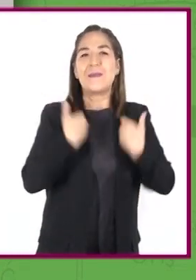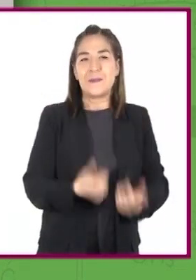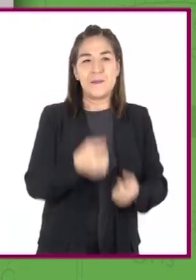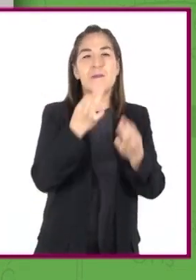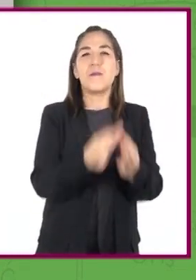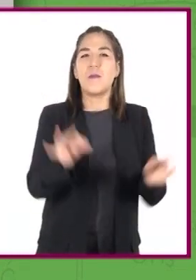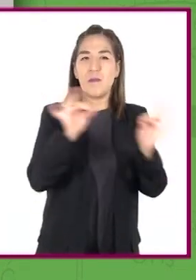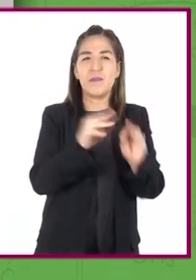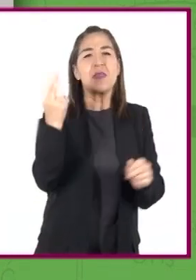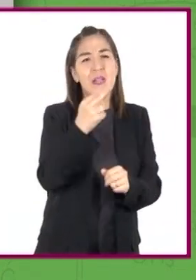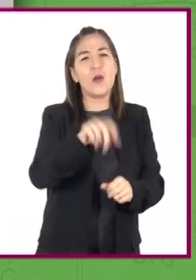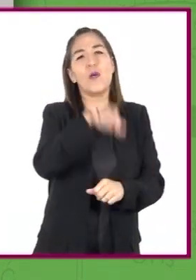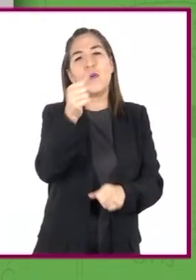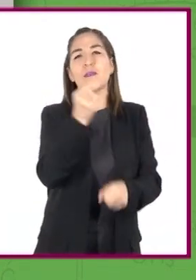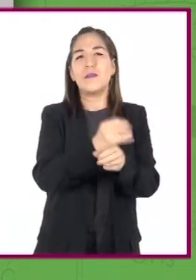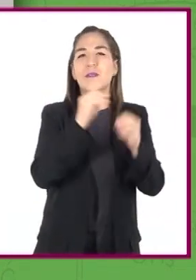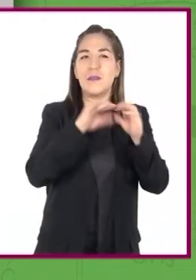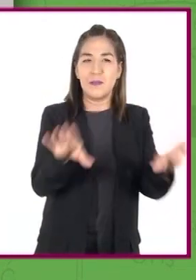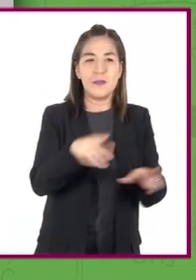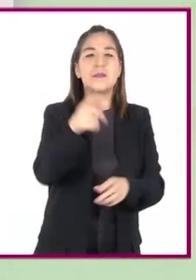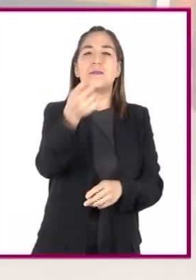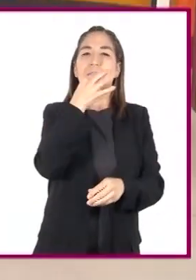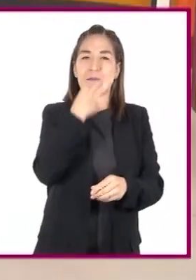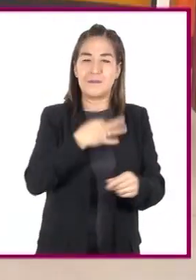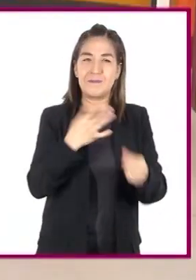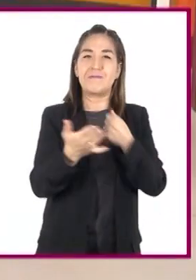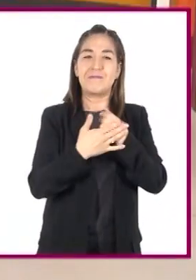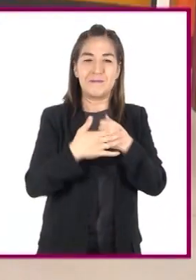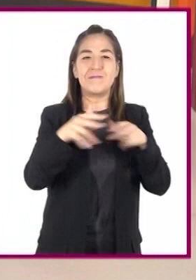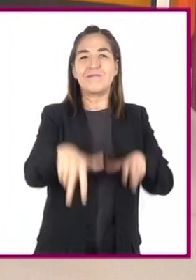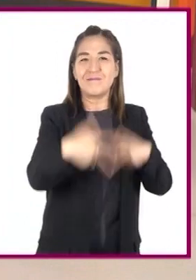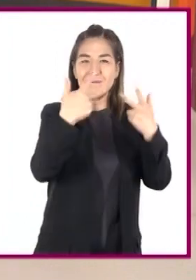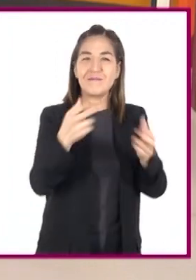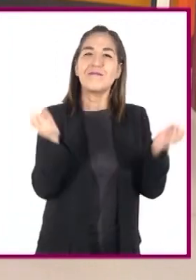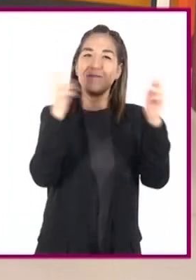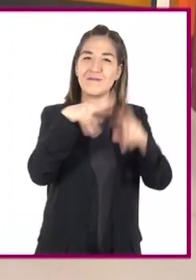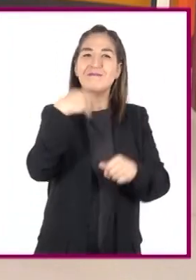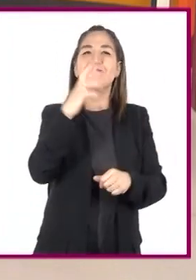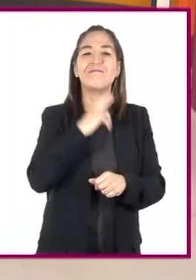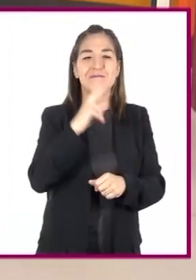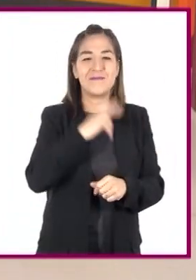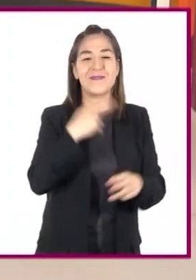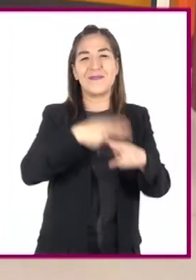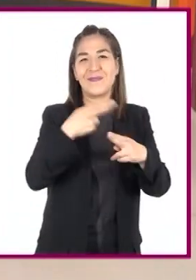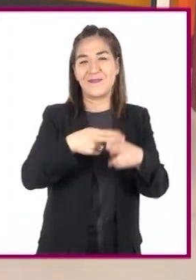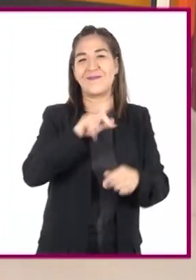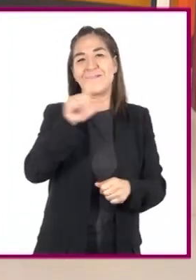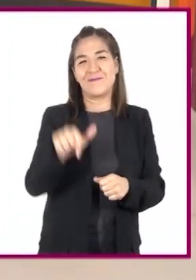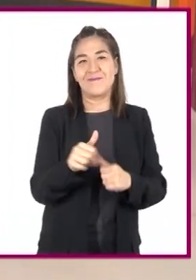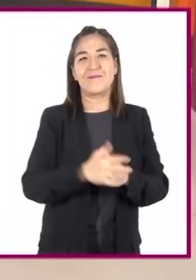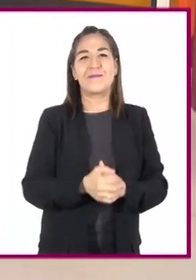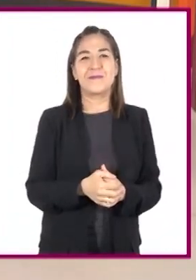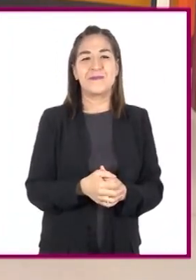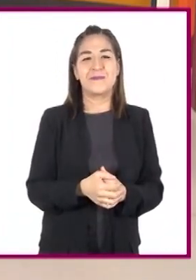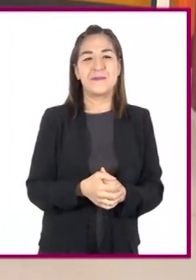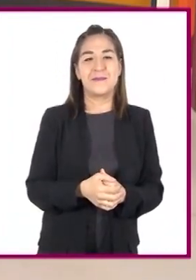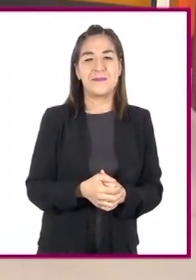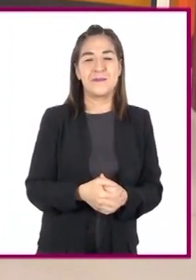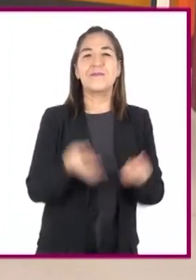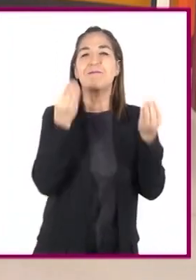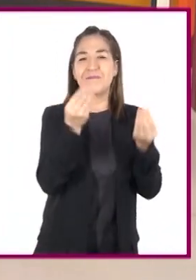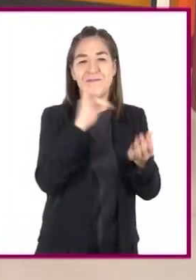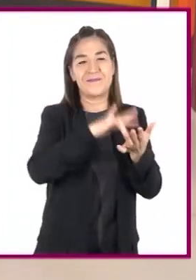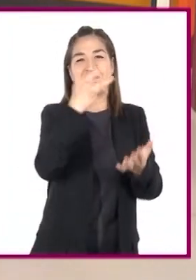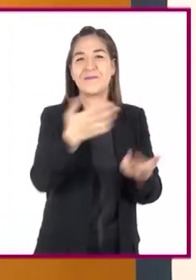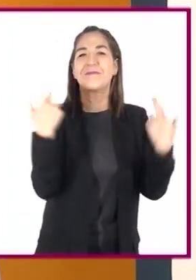Si necesitan alguna otra información, no duden en llamarme. Nos vemos pronto y hasta luego. Muchas